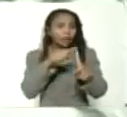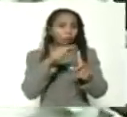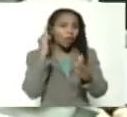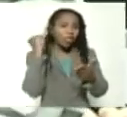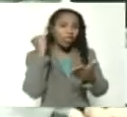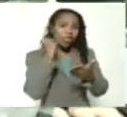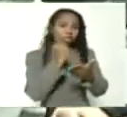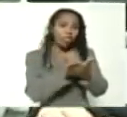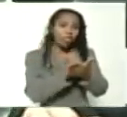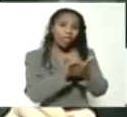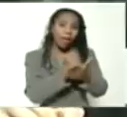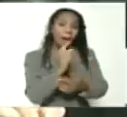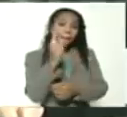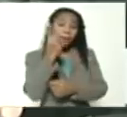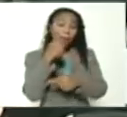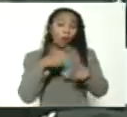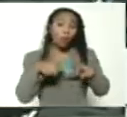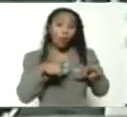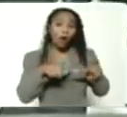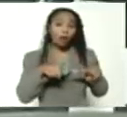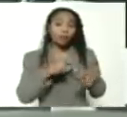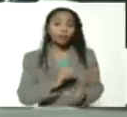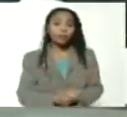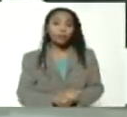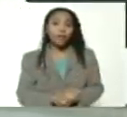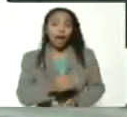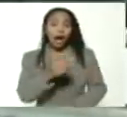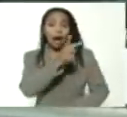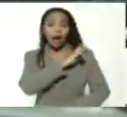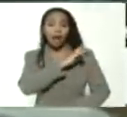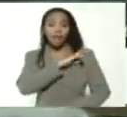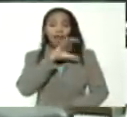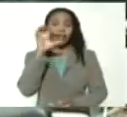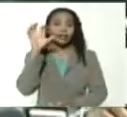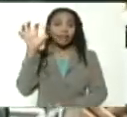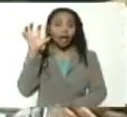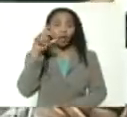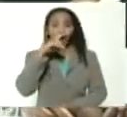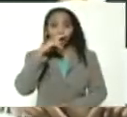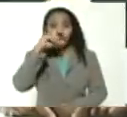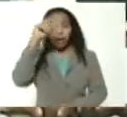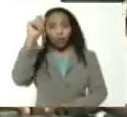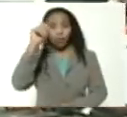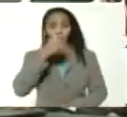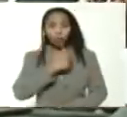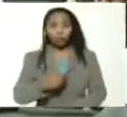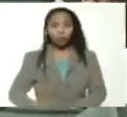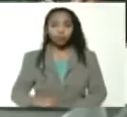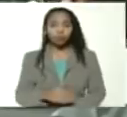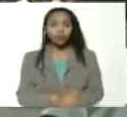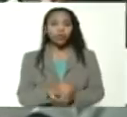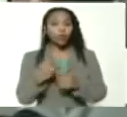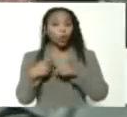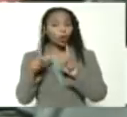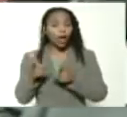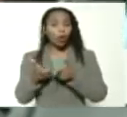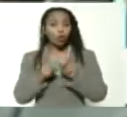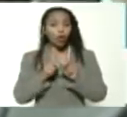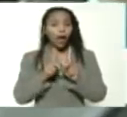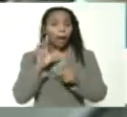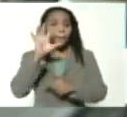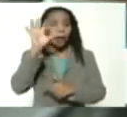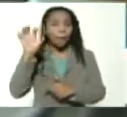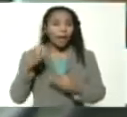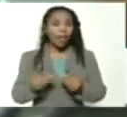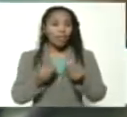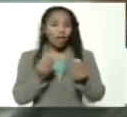asesinar, en primer lugar, al jefe de Estado, Nicolás Maduro, y a otras autoridades del país para